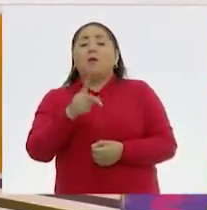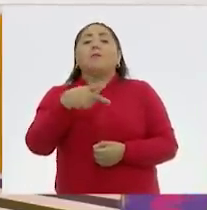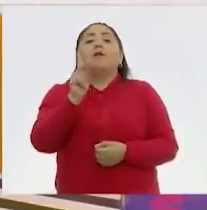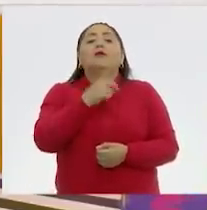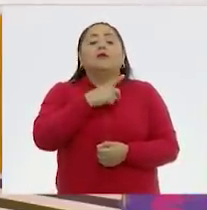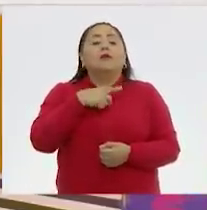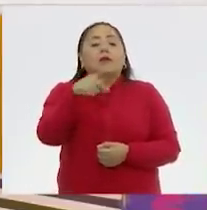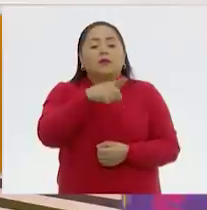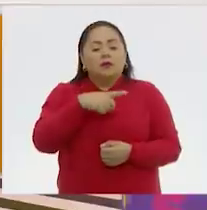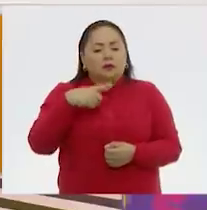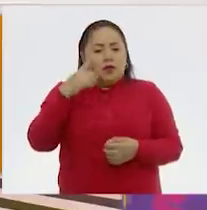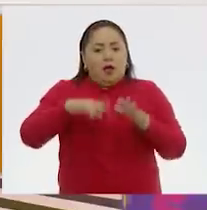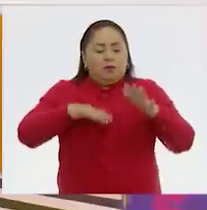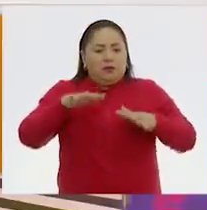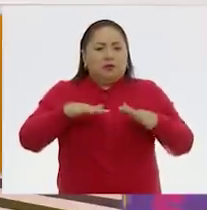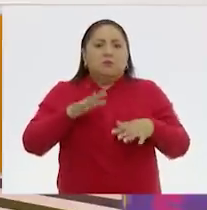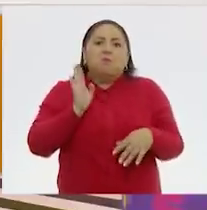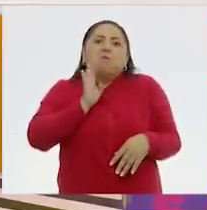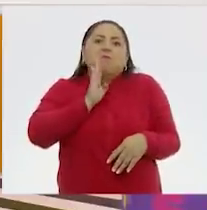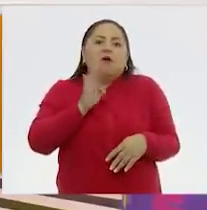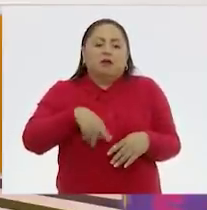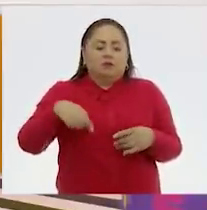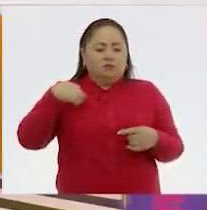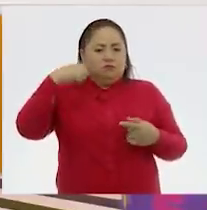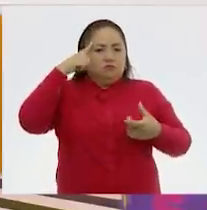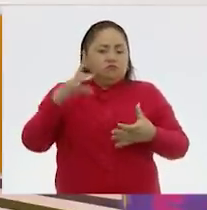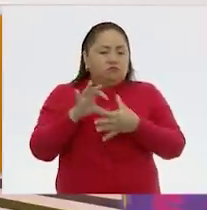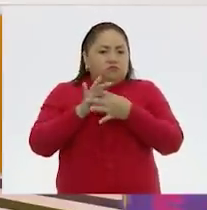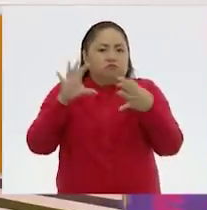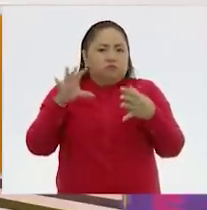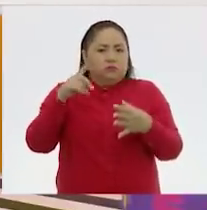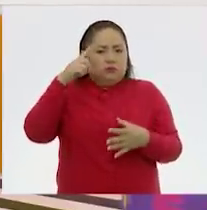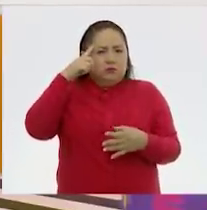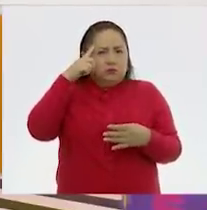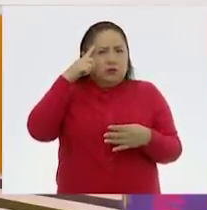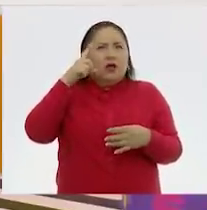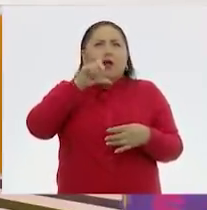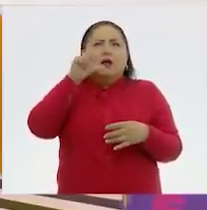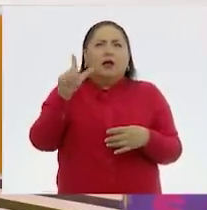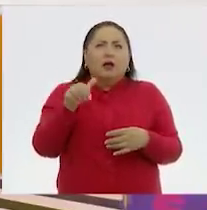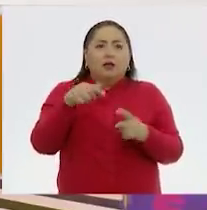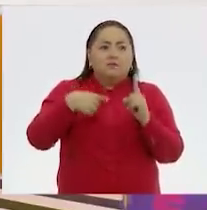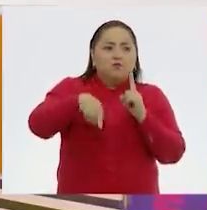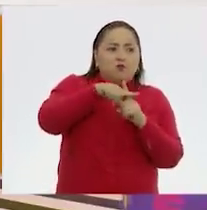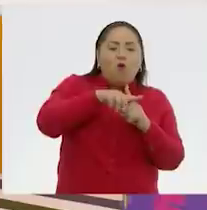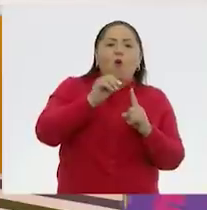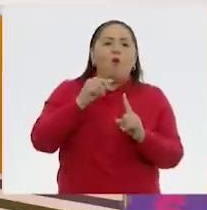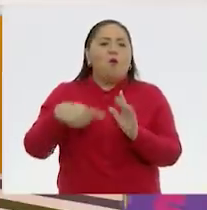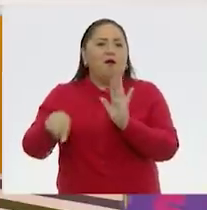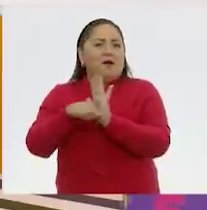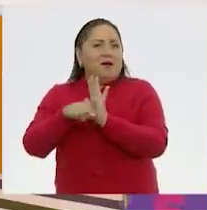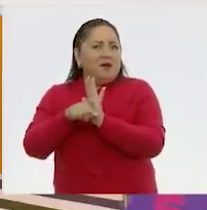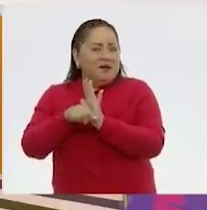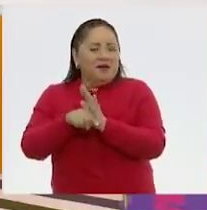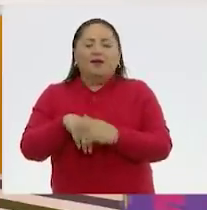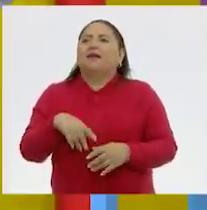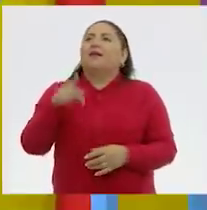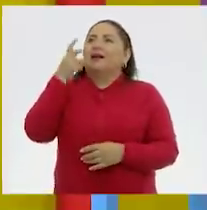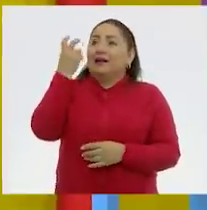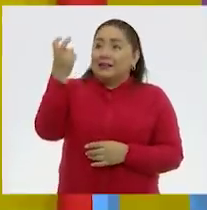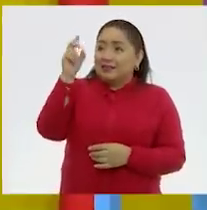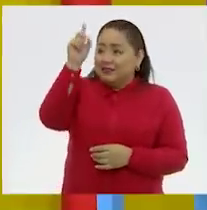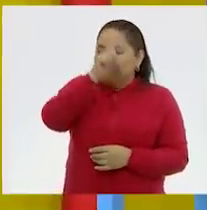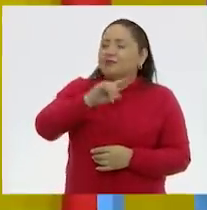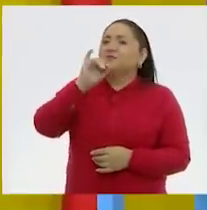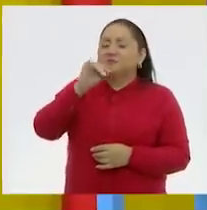Solamente provocan algunas reacciones que nosotros tenemos que encaminar para que sean positivas. Ah, ese consejo,